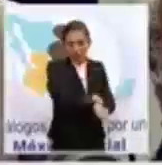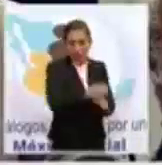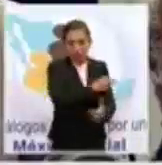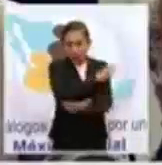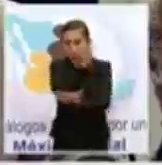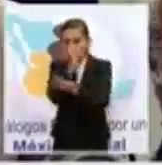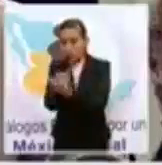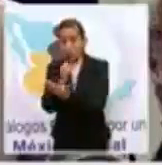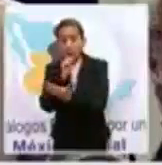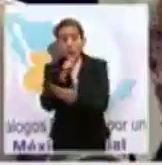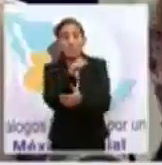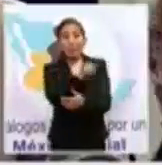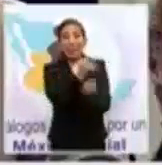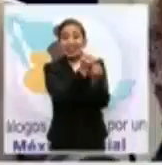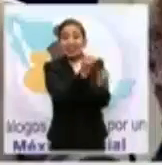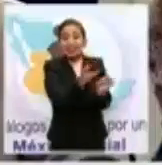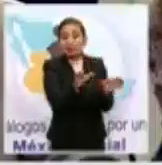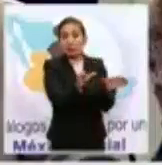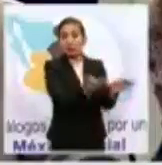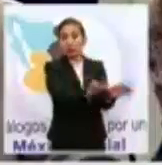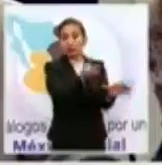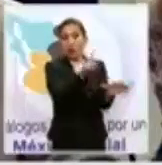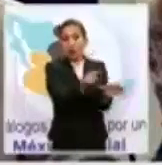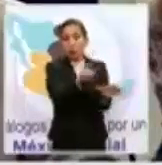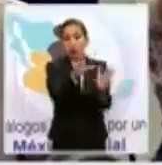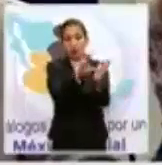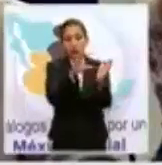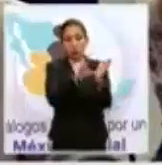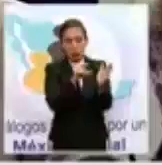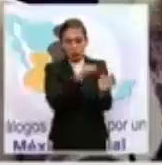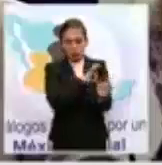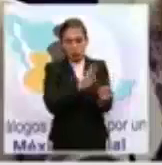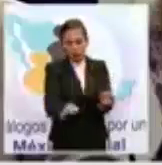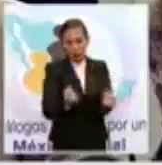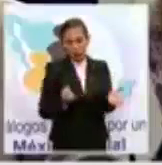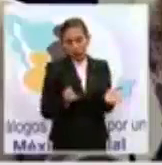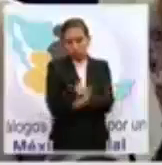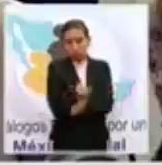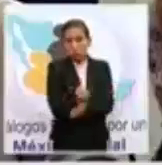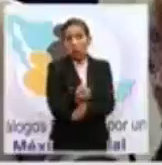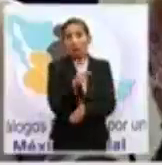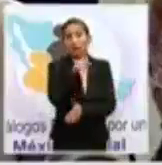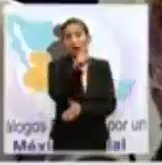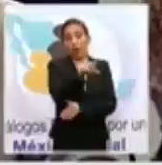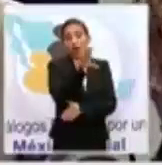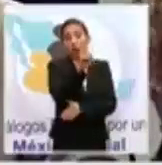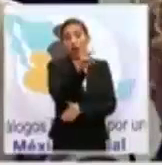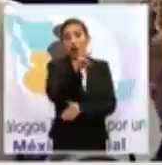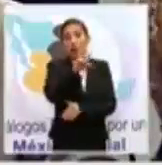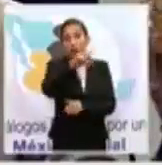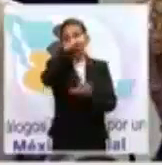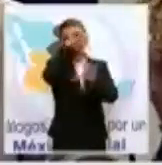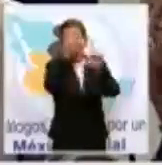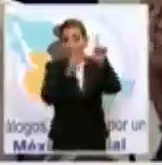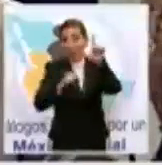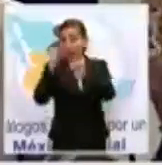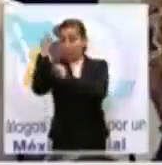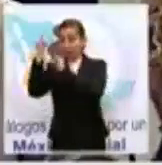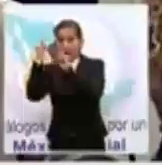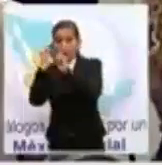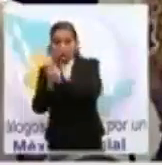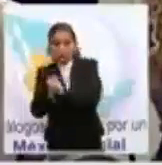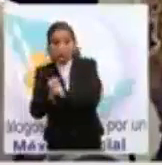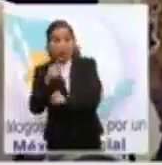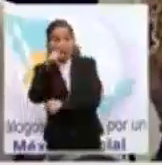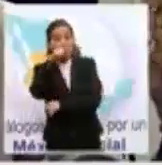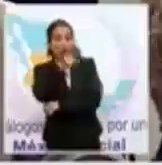a tener una autonomía de carácter constitucional. Yo creo que los logros del Coneval a nivel nacional e internacional ahí están